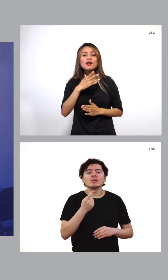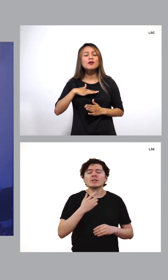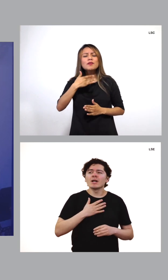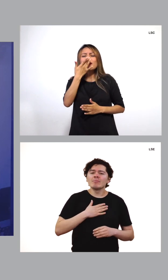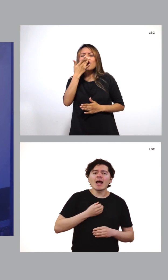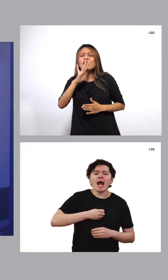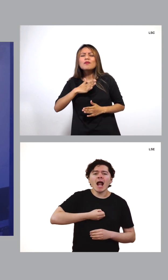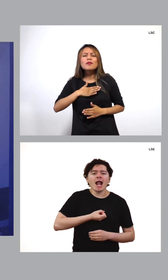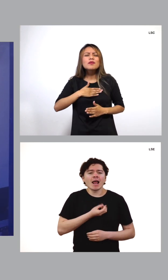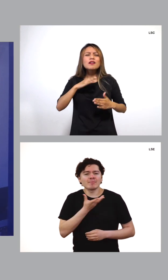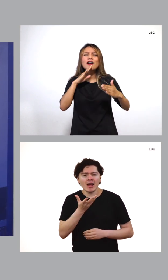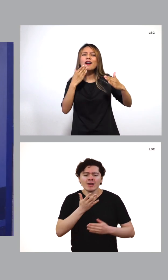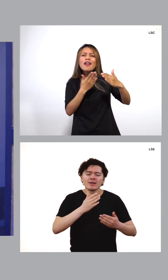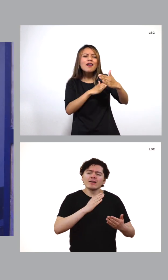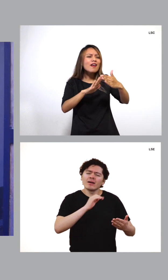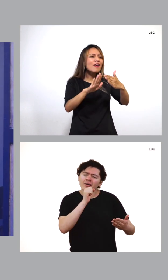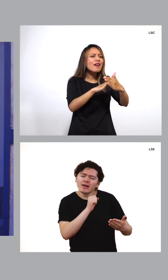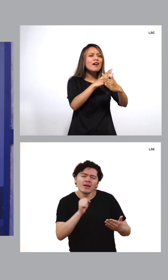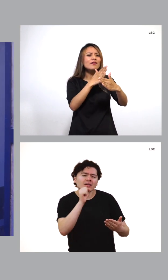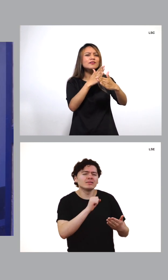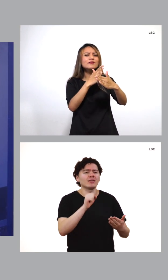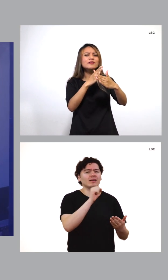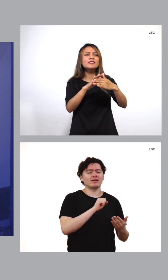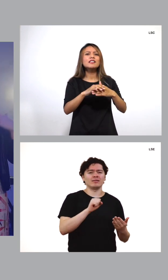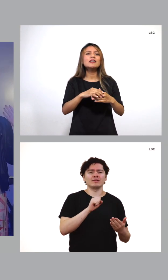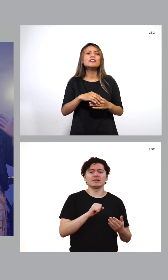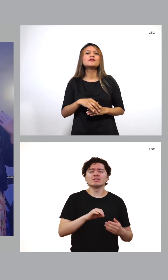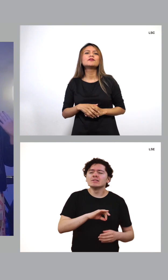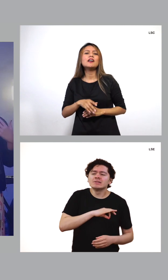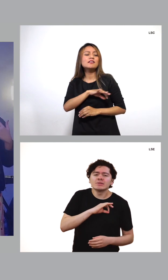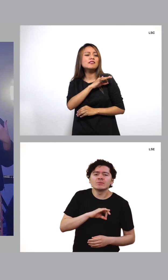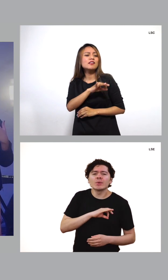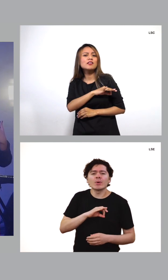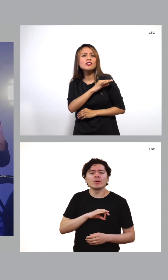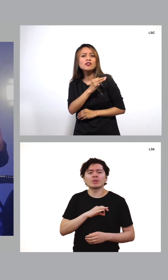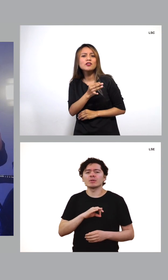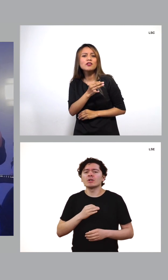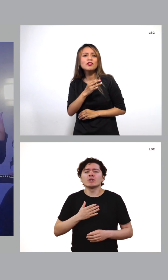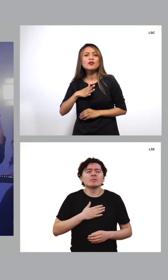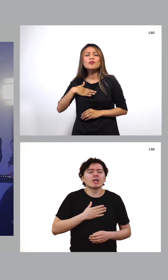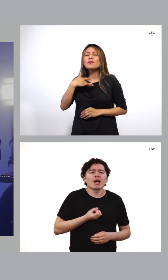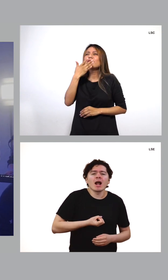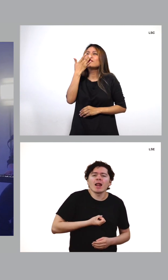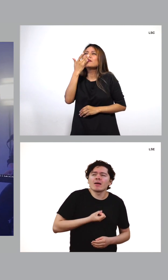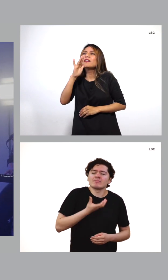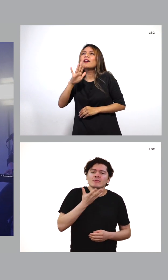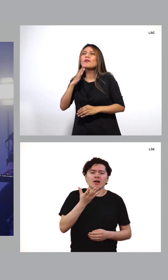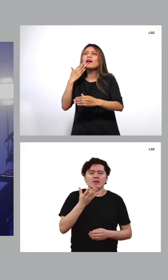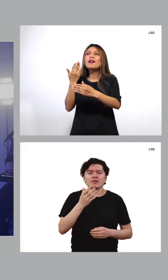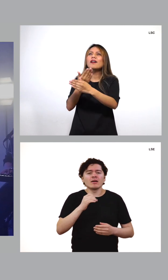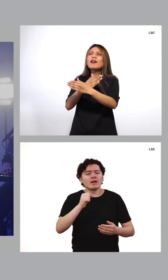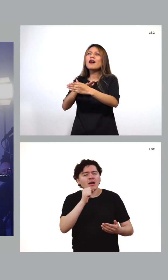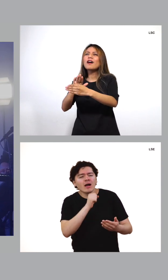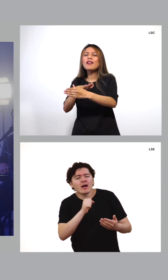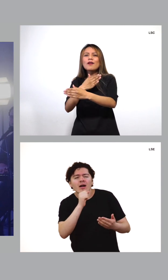alma mía al Señor, alabe todo mi ser su santo nombre. Alaba, alma mía, al Señor, y no olvides ninguno de